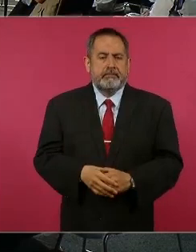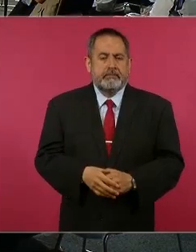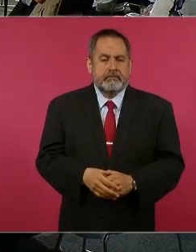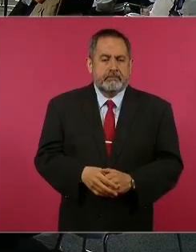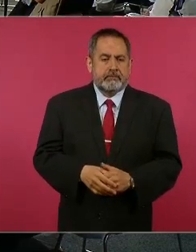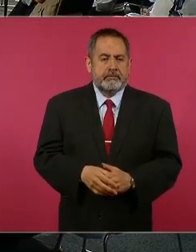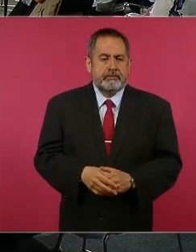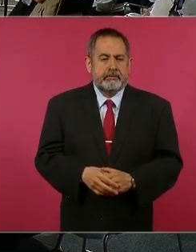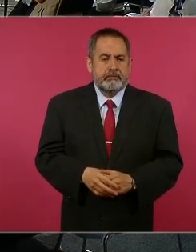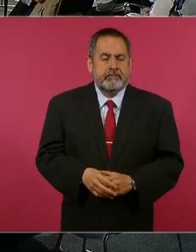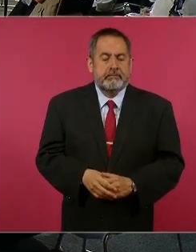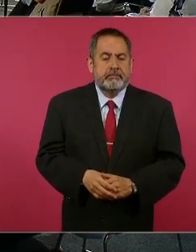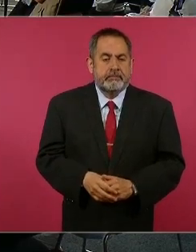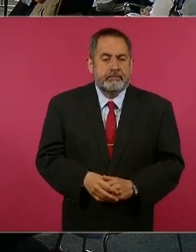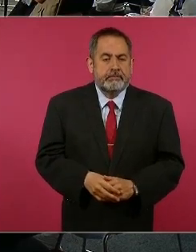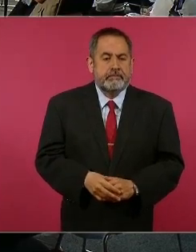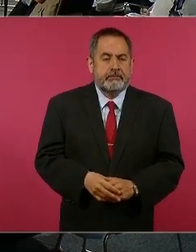Adelante.